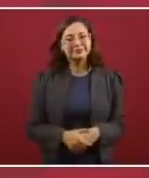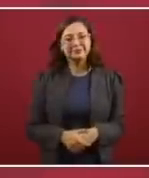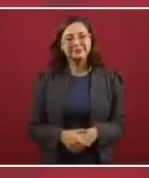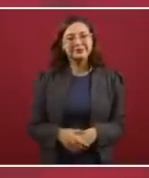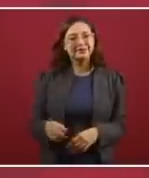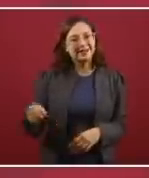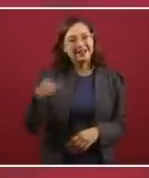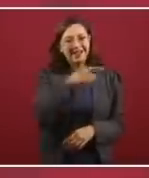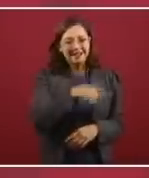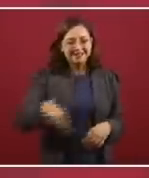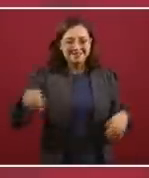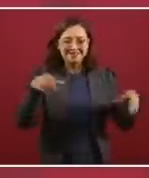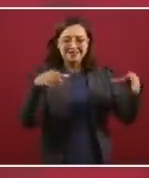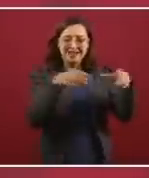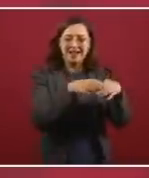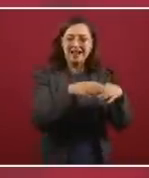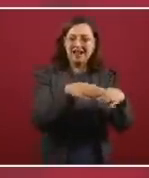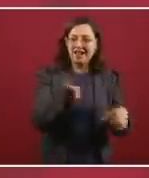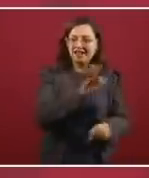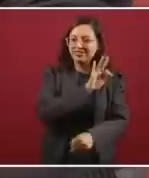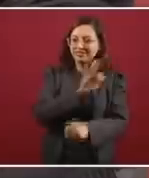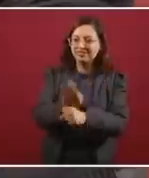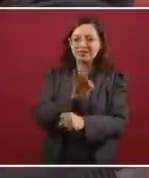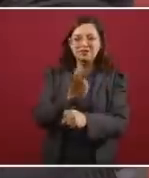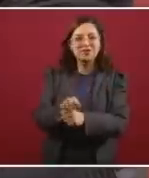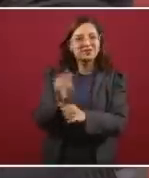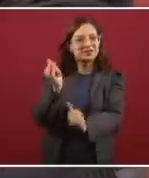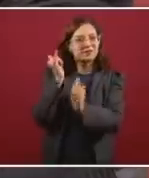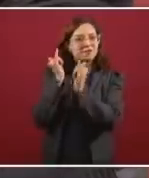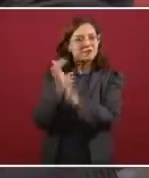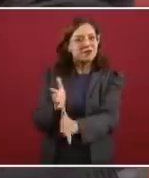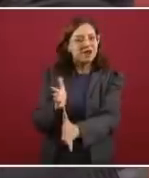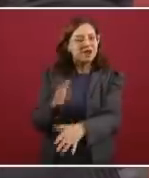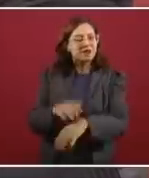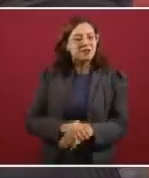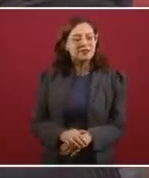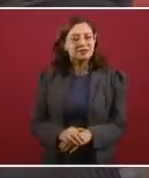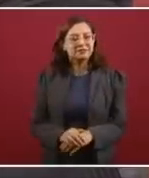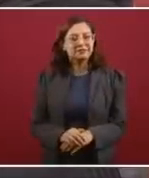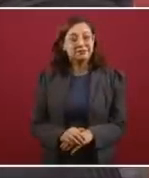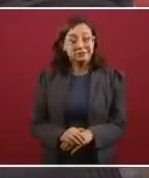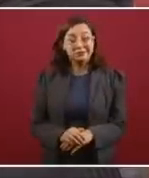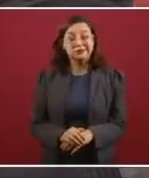defendiendo a defraudadores.